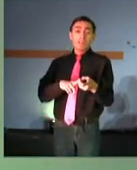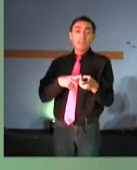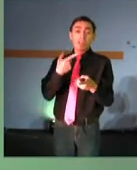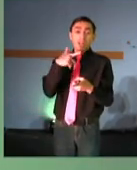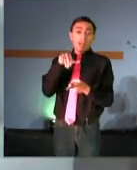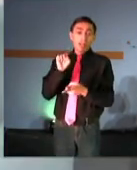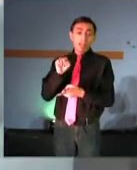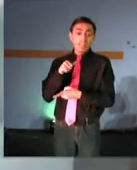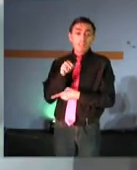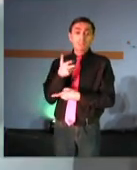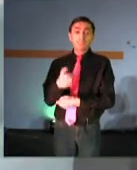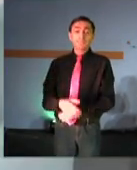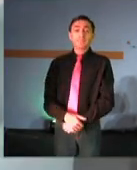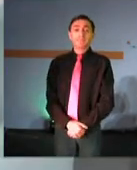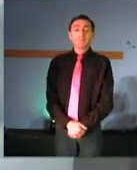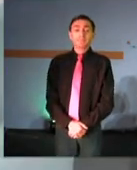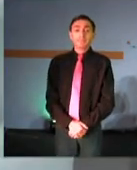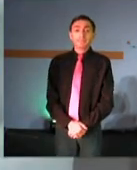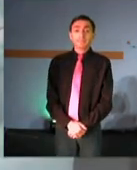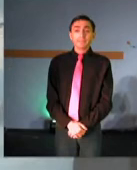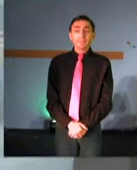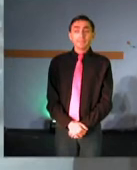y que